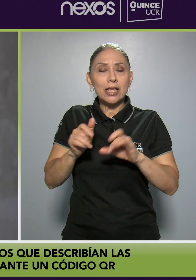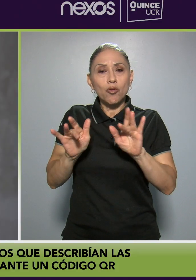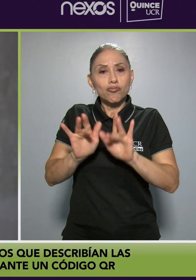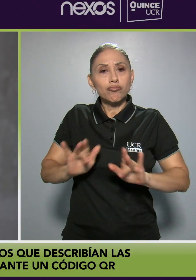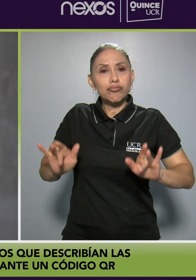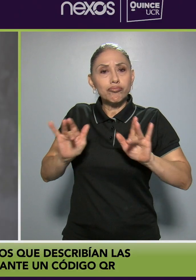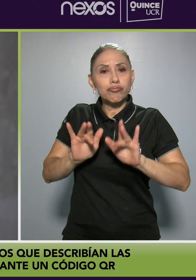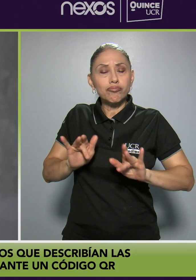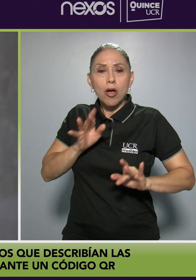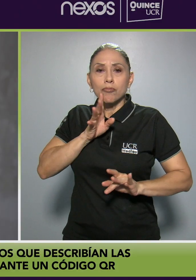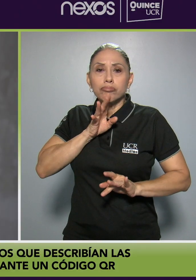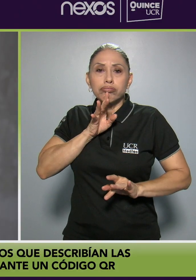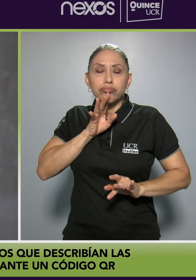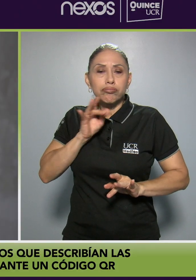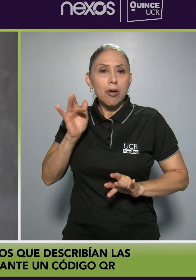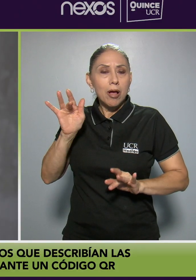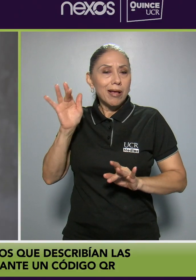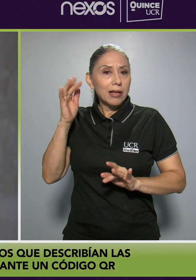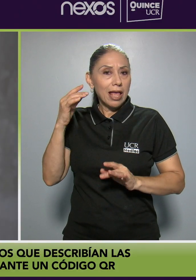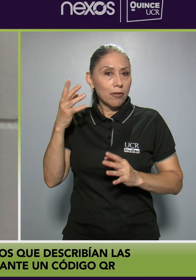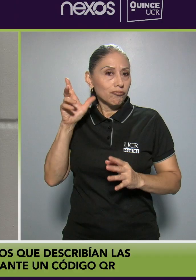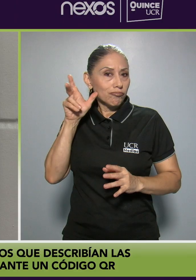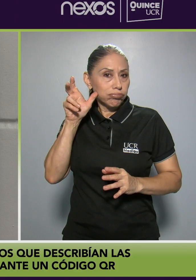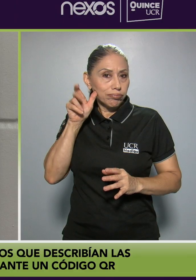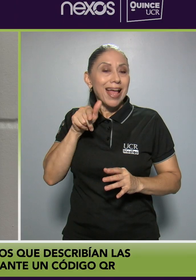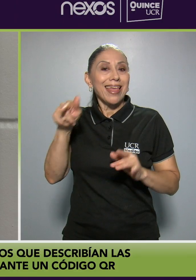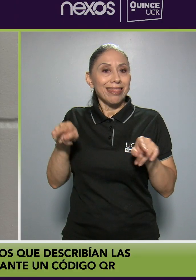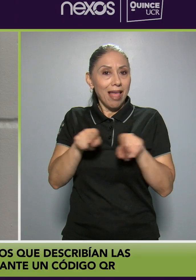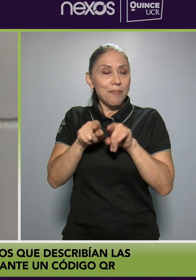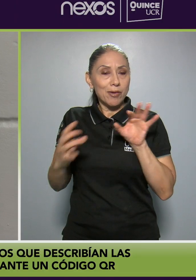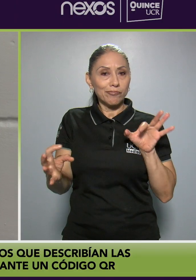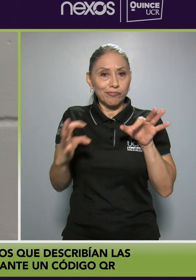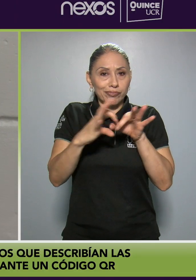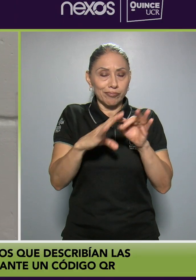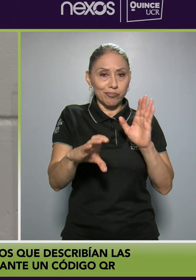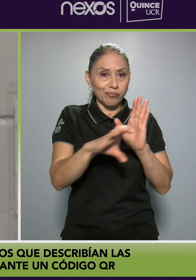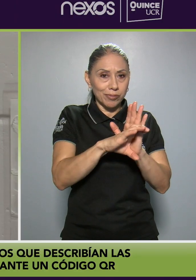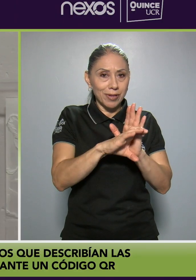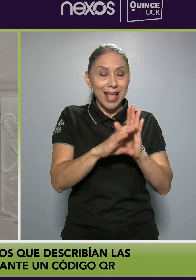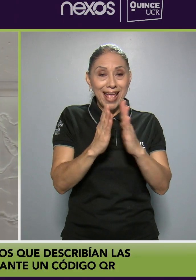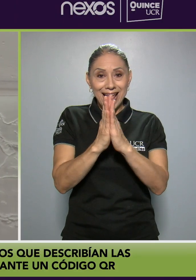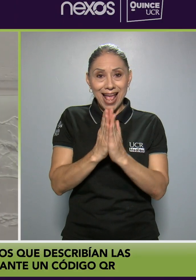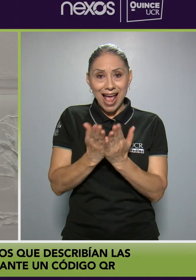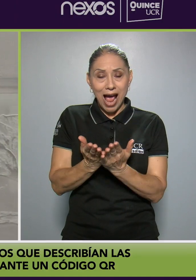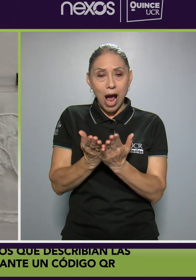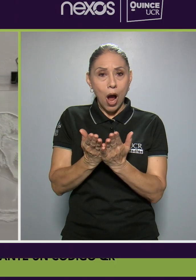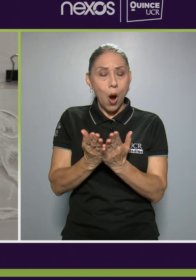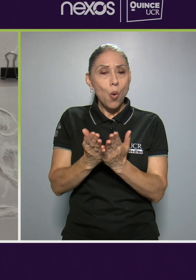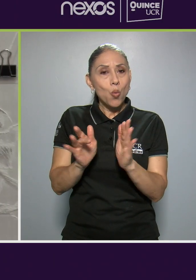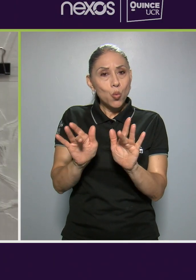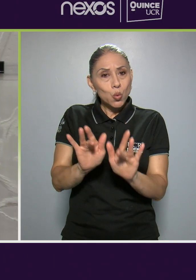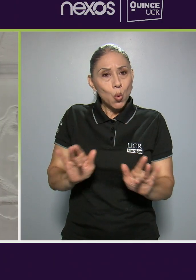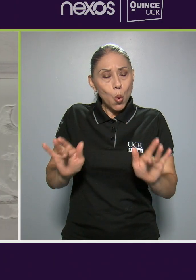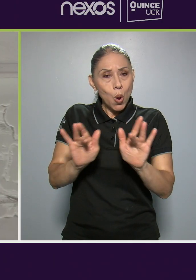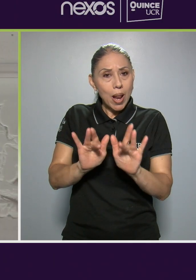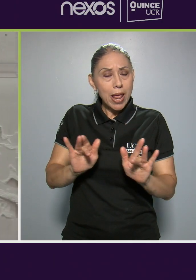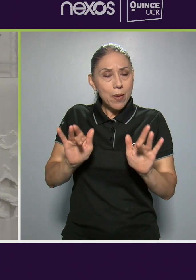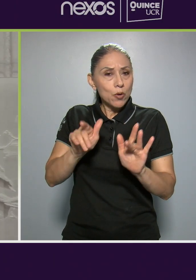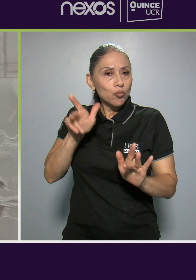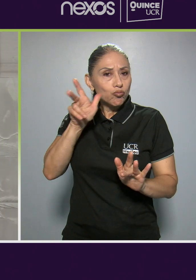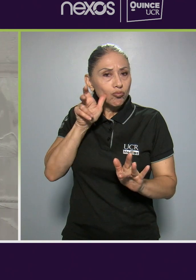que es la que también acompaña a esas fotografías. Y en el audiolibro específicamente, bueno,